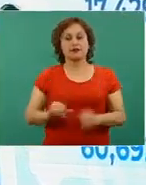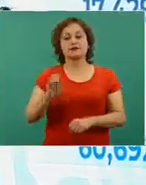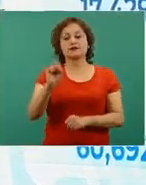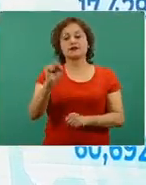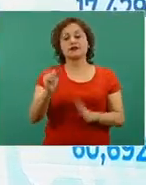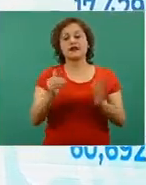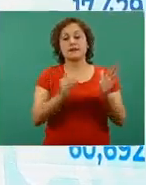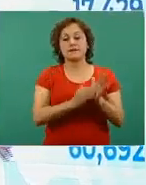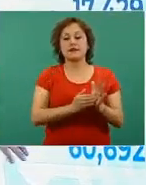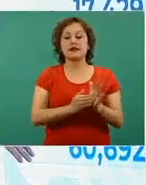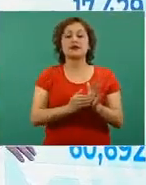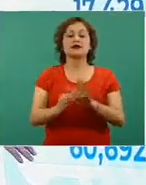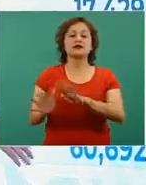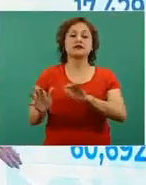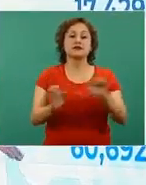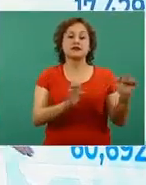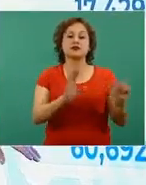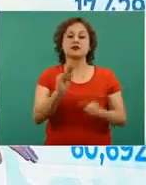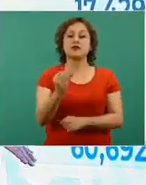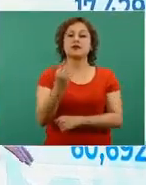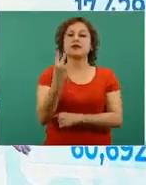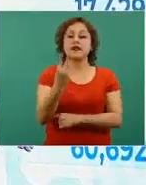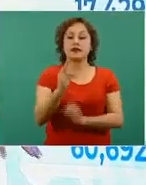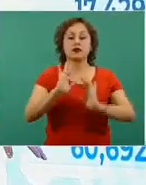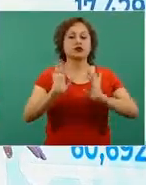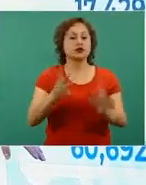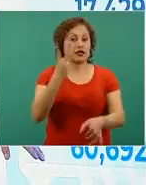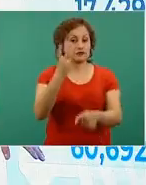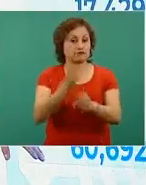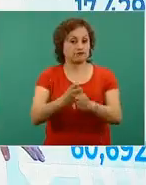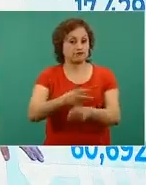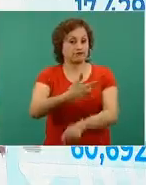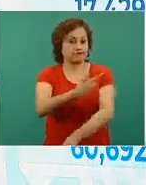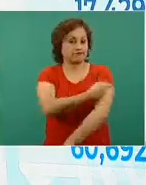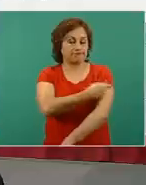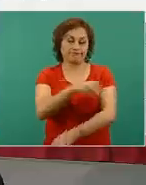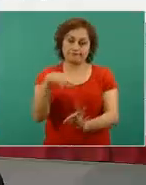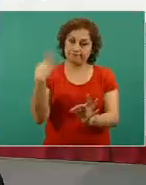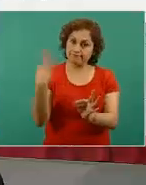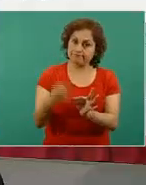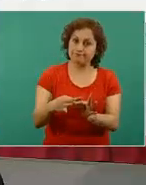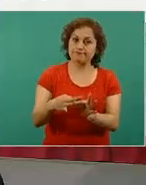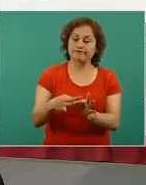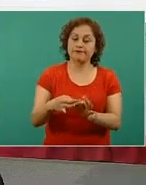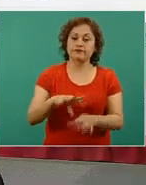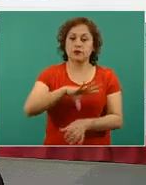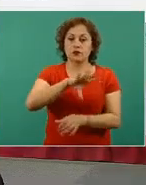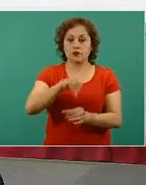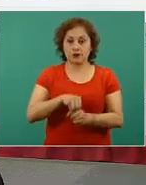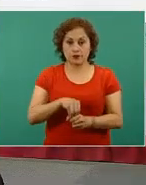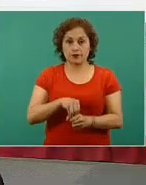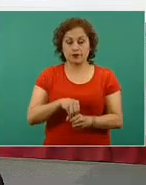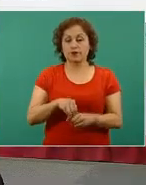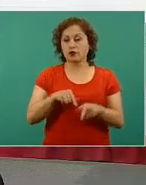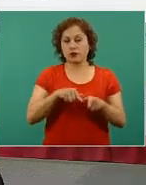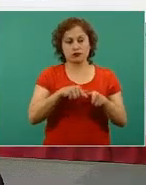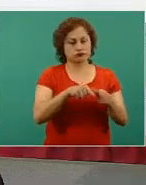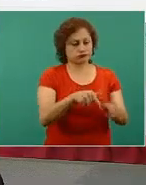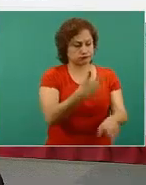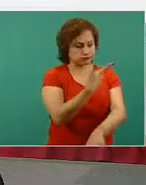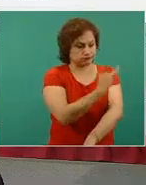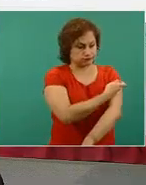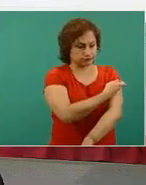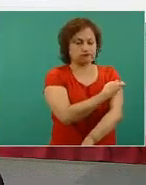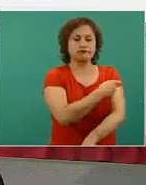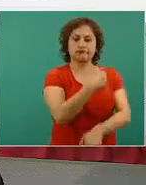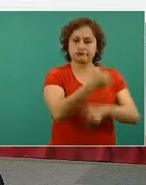que representan el 2% hasta ahorita, ya tienen la segunda dosis. Seguiremos avanzando con la primera, seguiremos avanzando con la